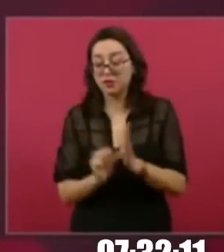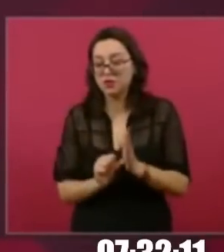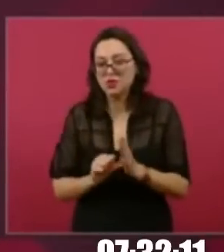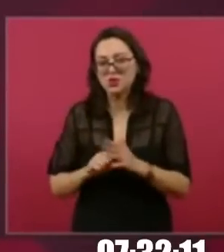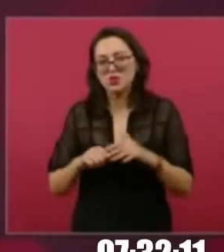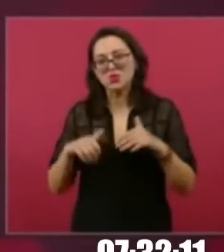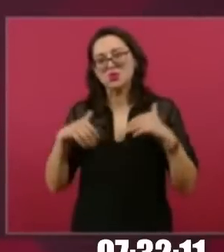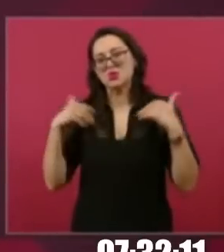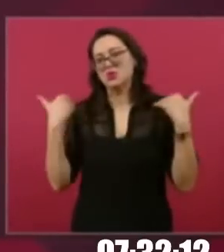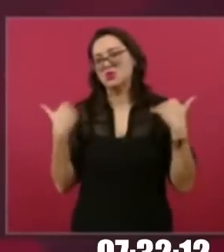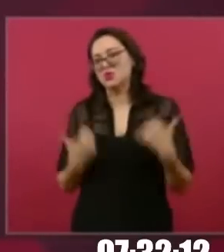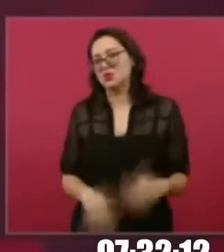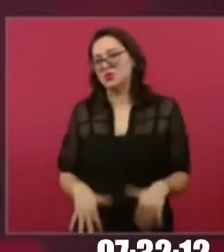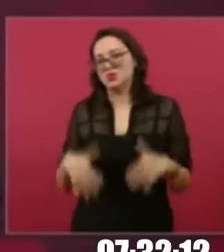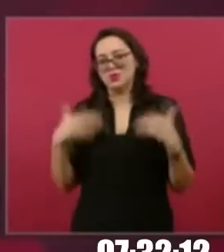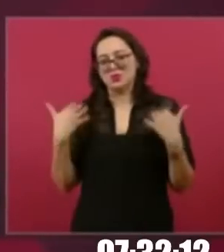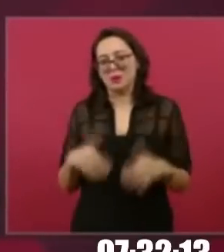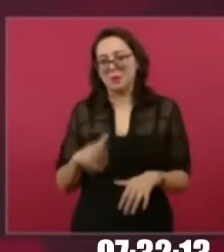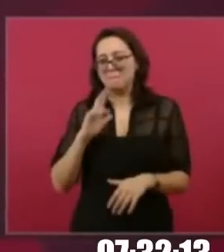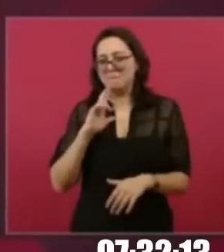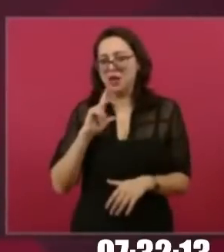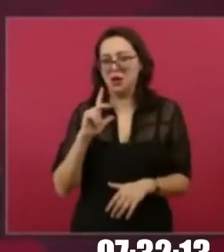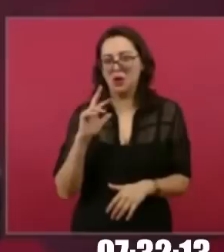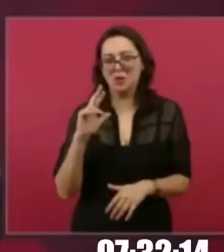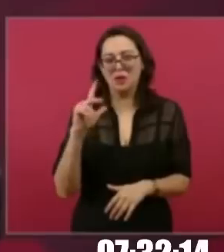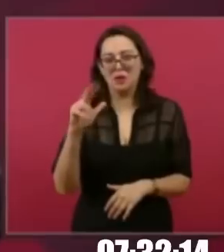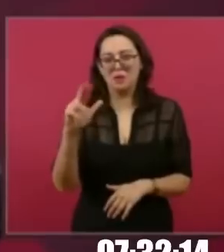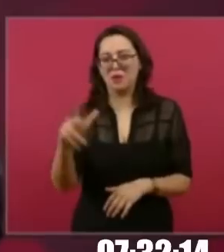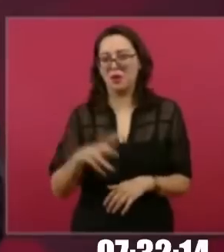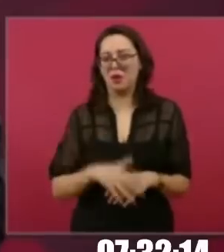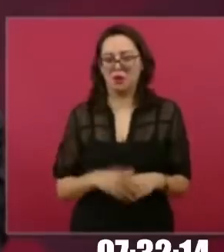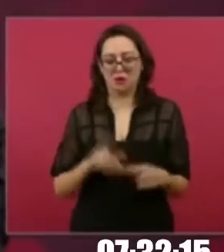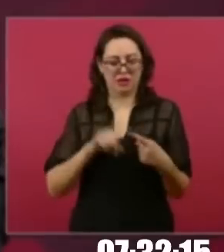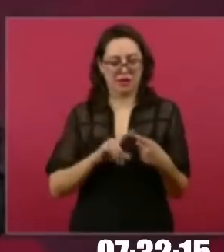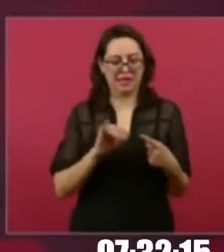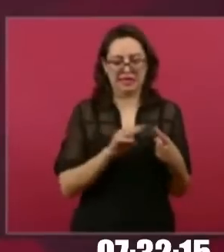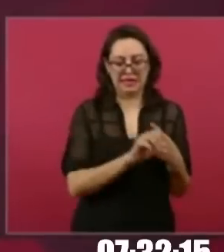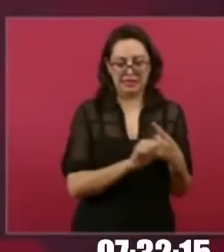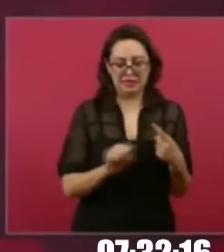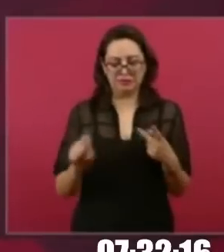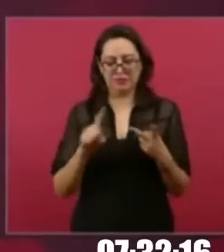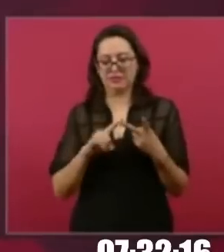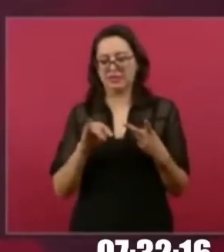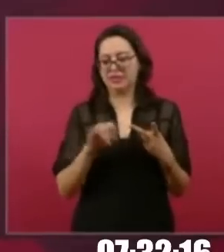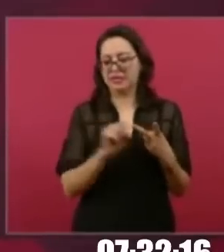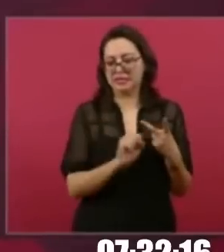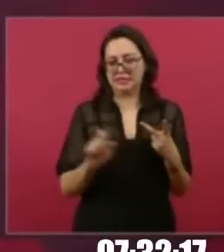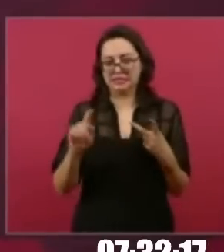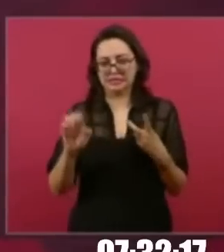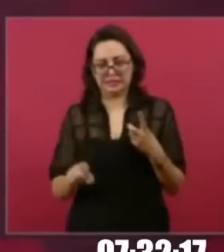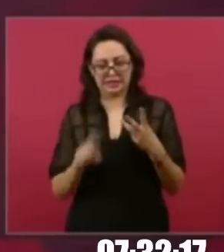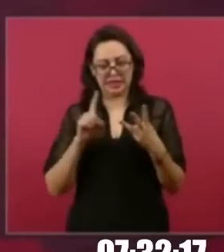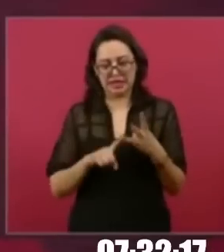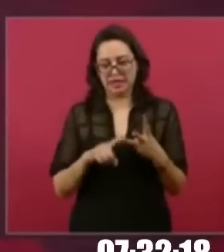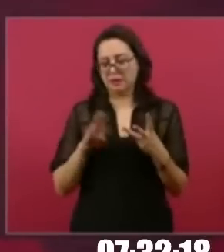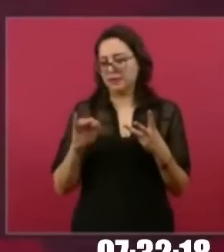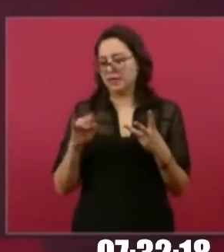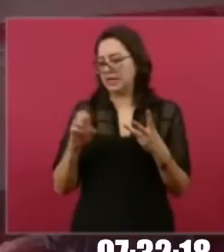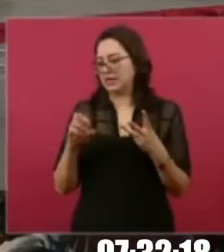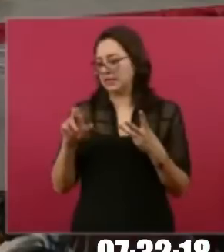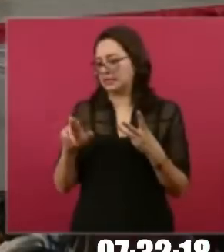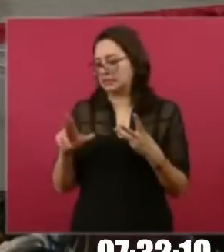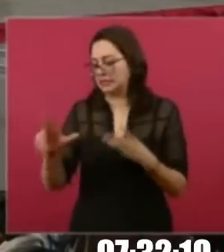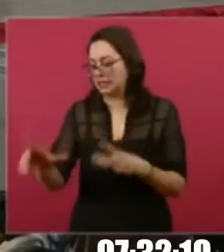el ISSSTE con lo que es bienestar pues hemos pasado de tener en el caso del estado de Nayarit